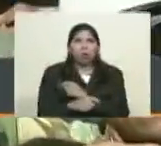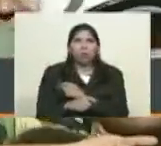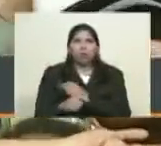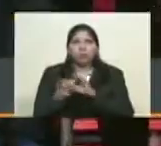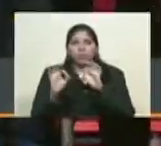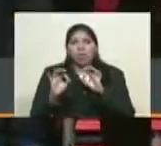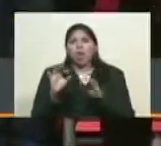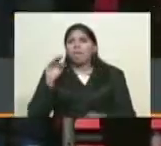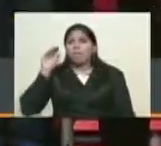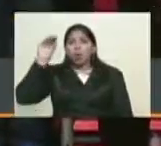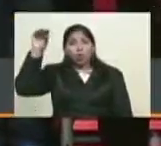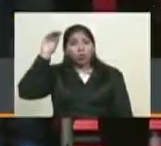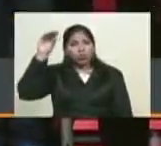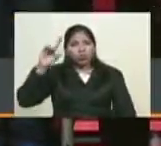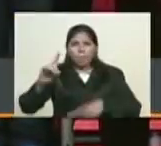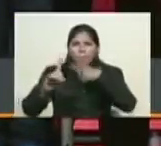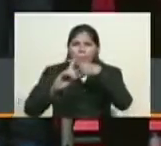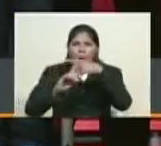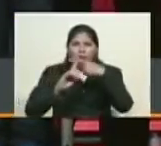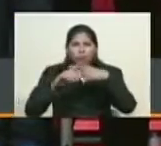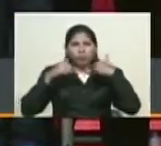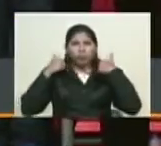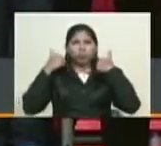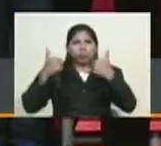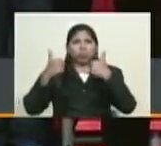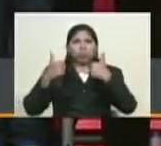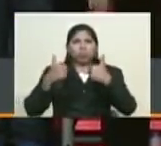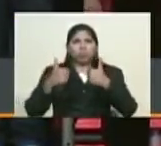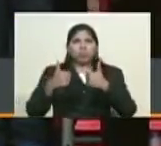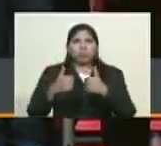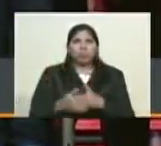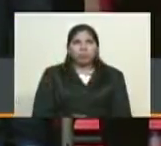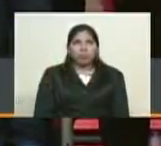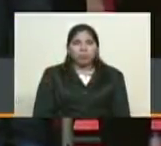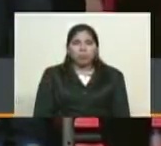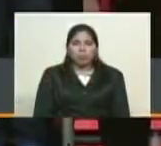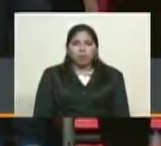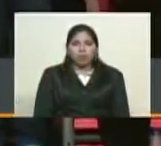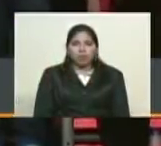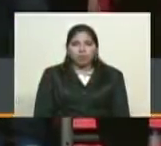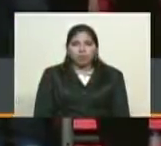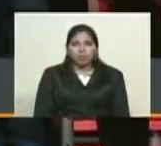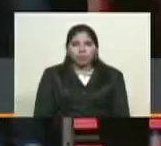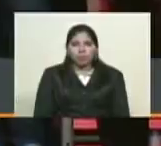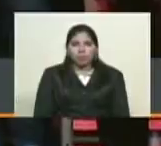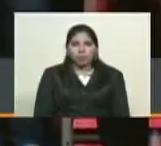construir el futuro, para poder conquistar el futuro.